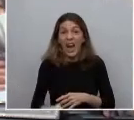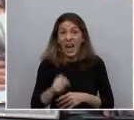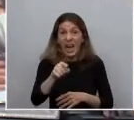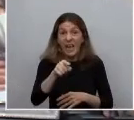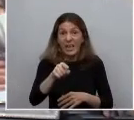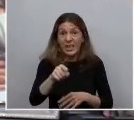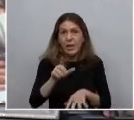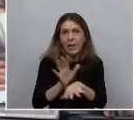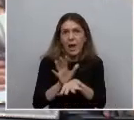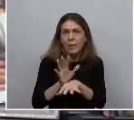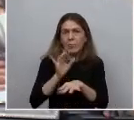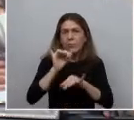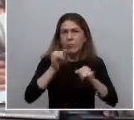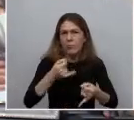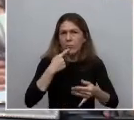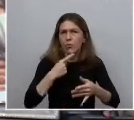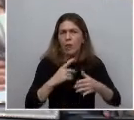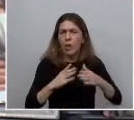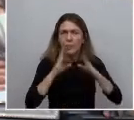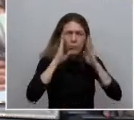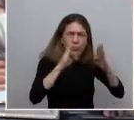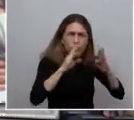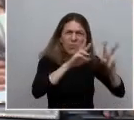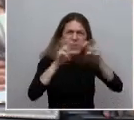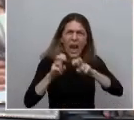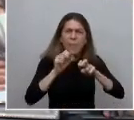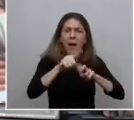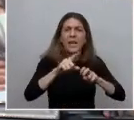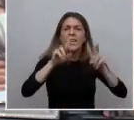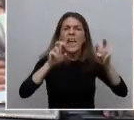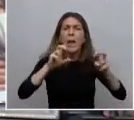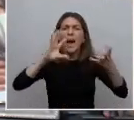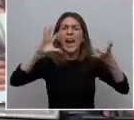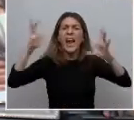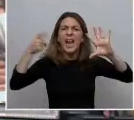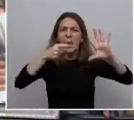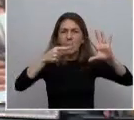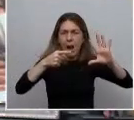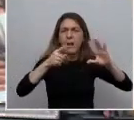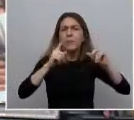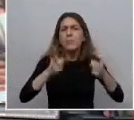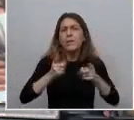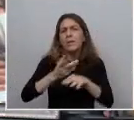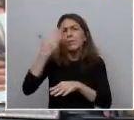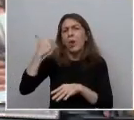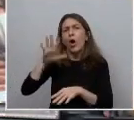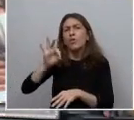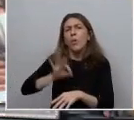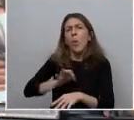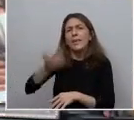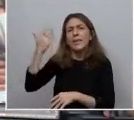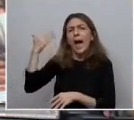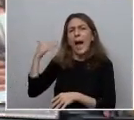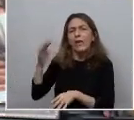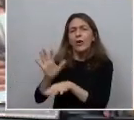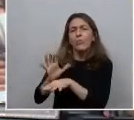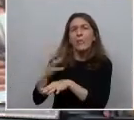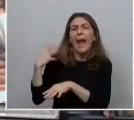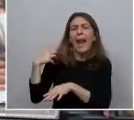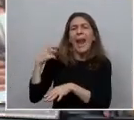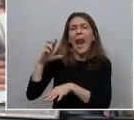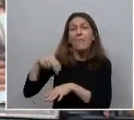la acción climática y ambiental en el centro de sus convicciones. Como dijera proféticamente hace 50 años el general